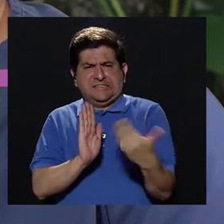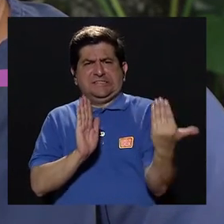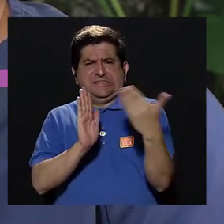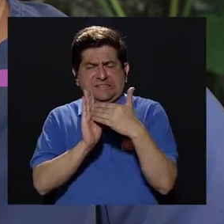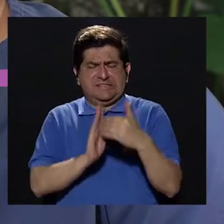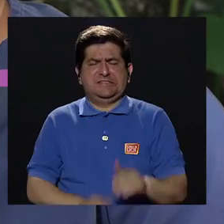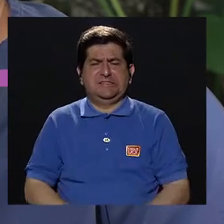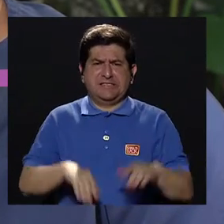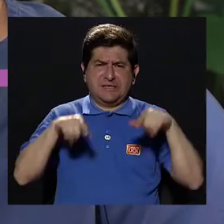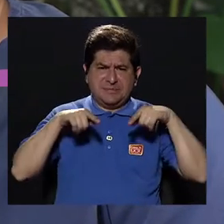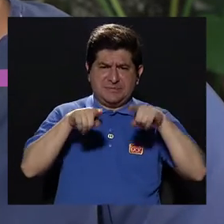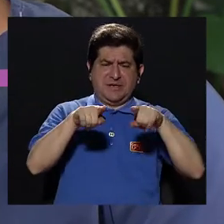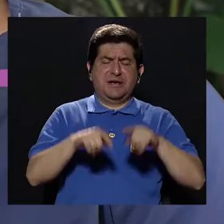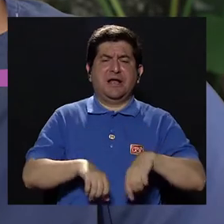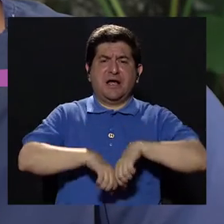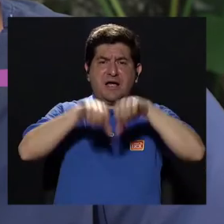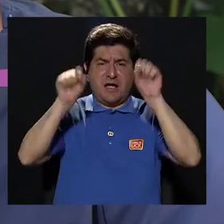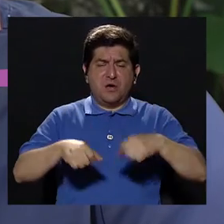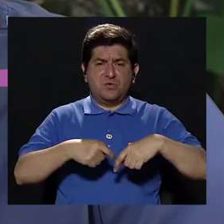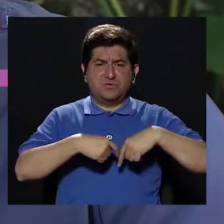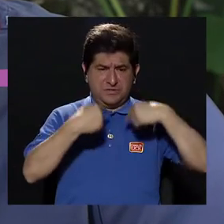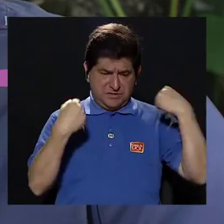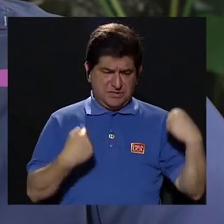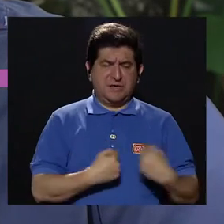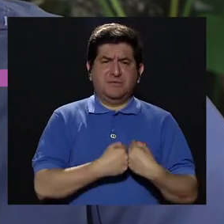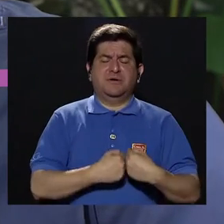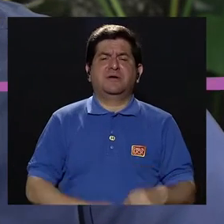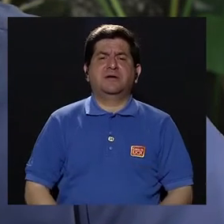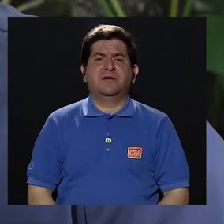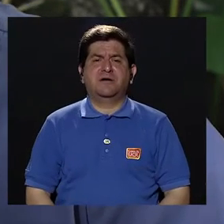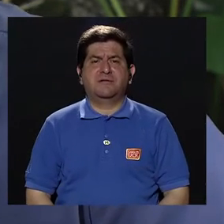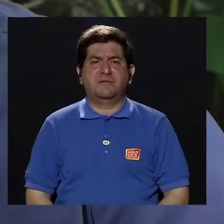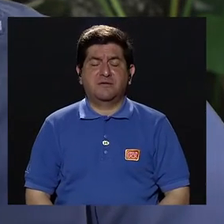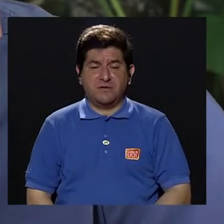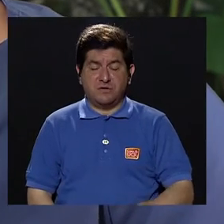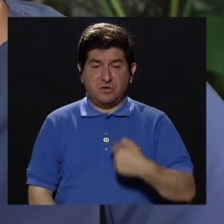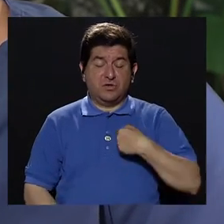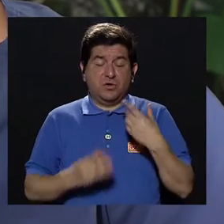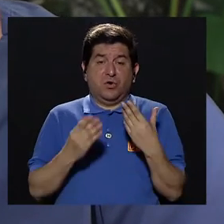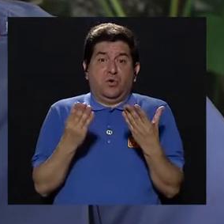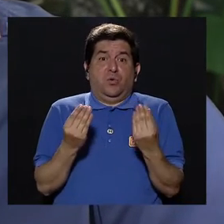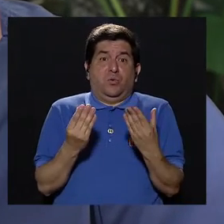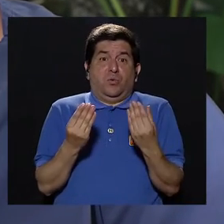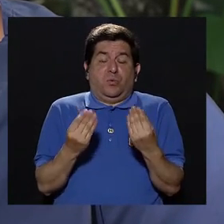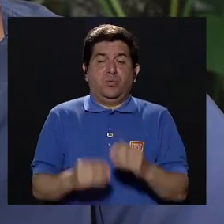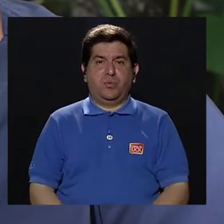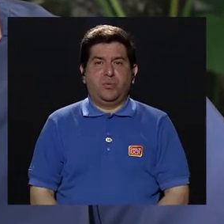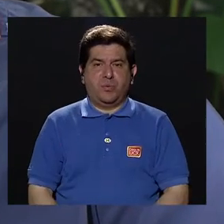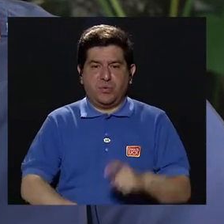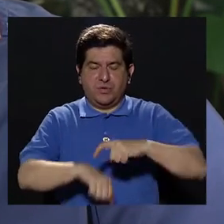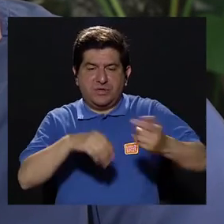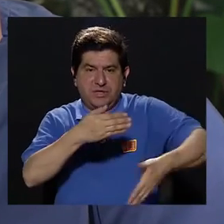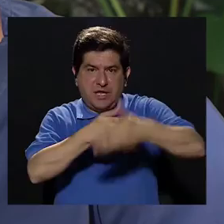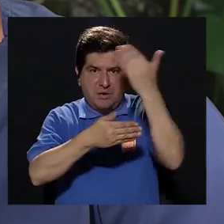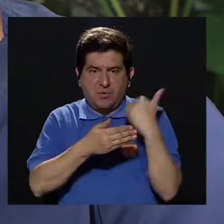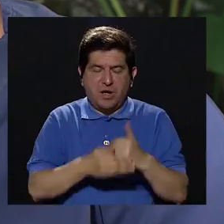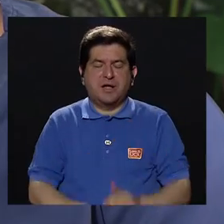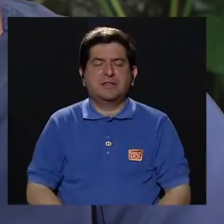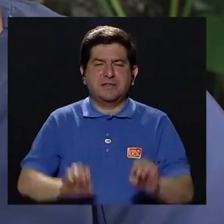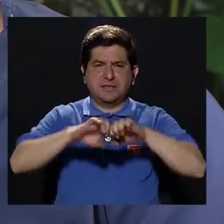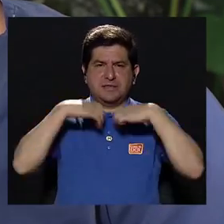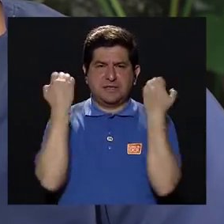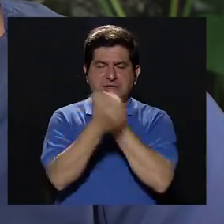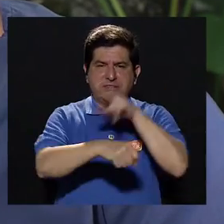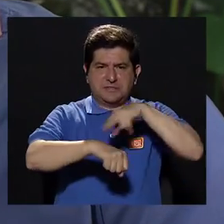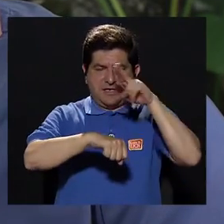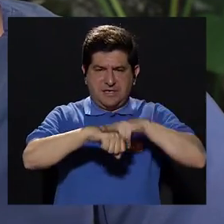daño colateral a un sistema cardiovascular. Por ejemplo, estoy asustadísimo, hace un tiempo atrás estaba en